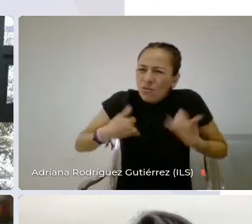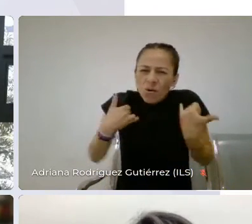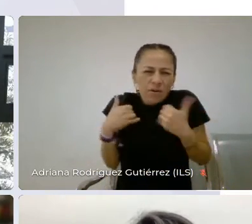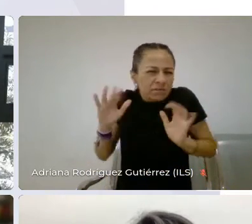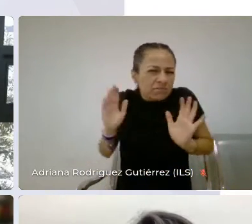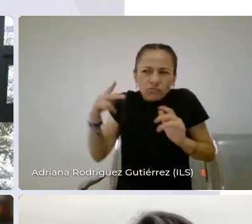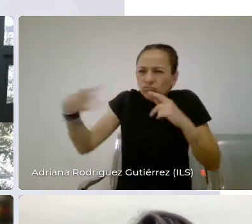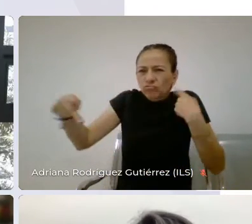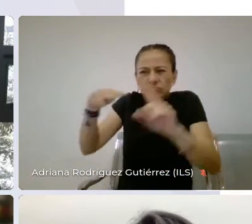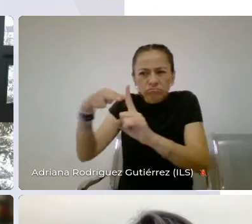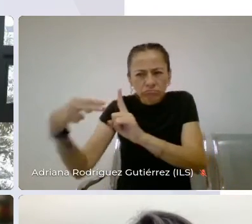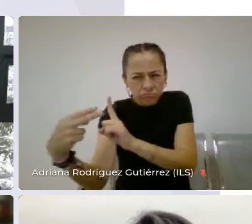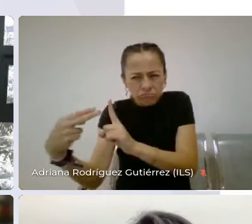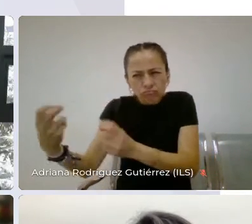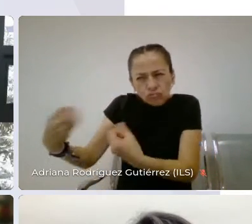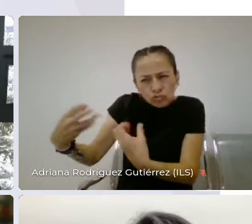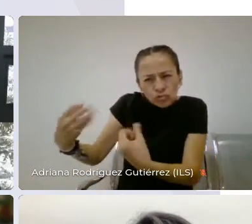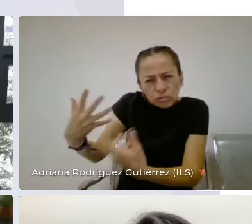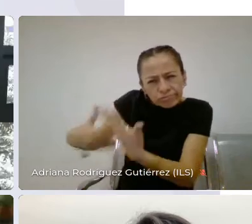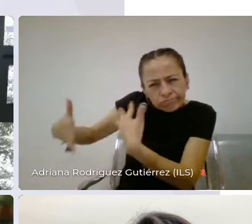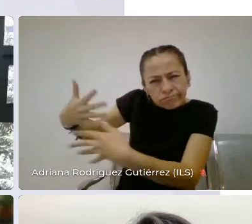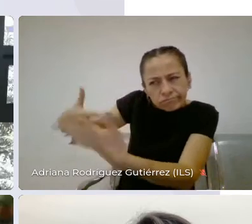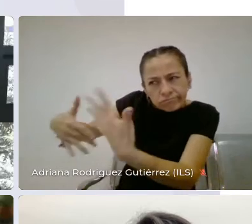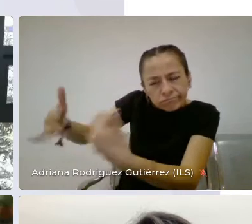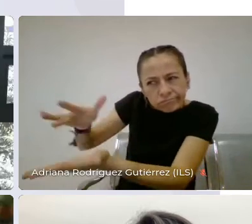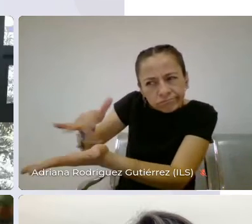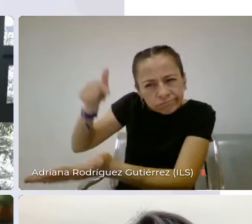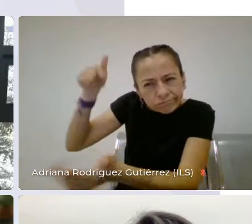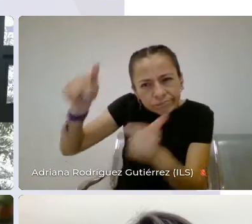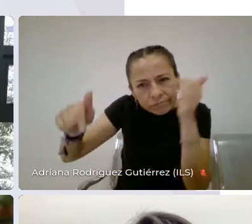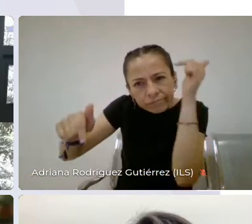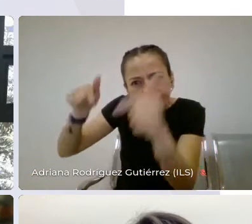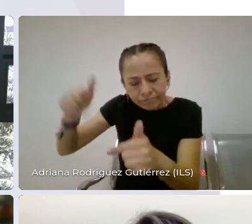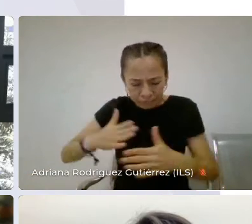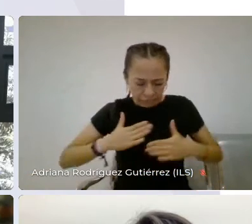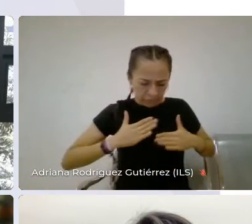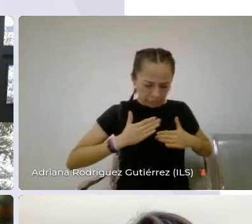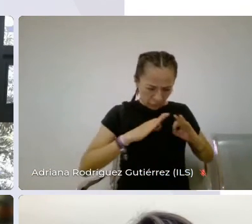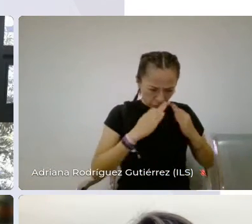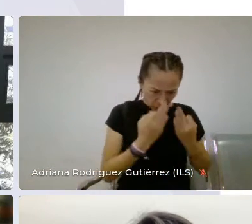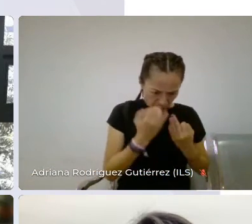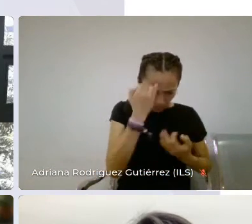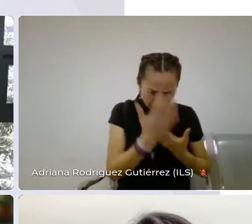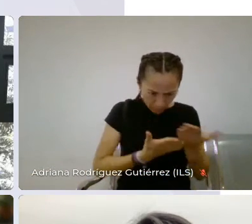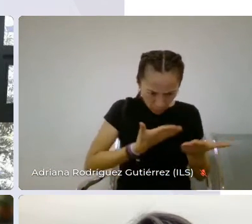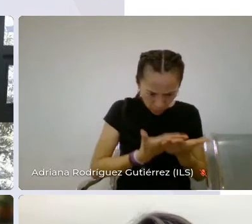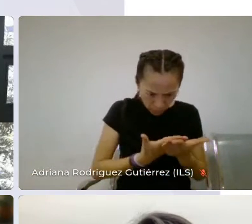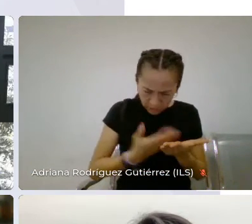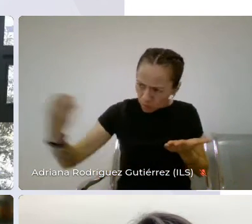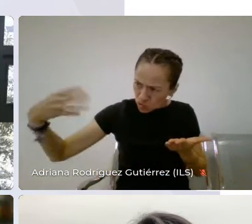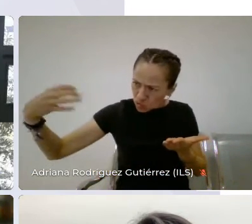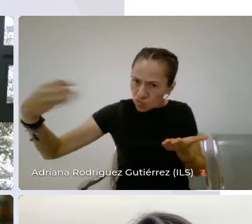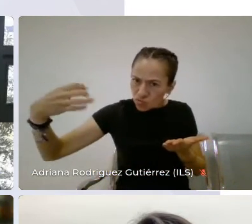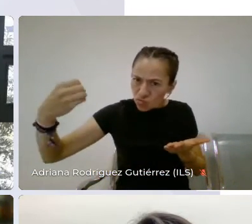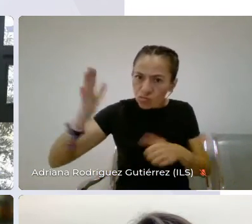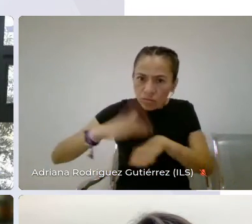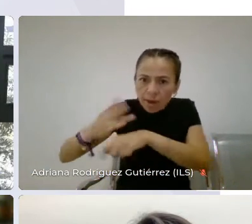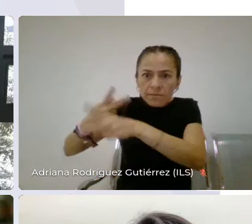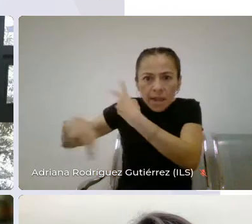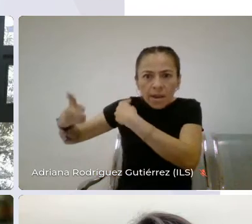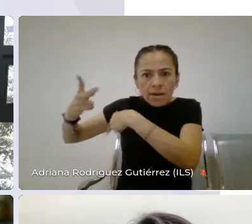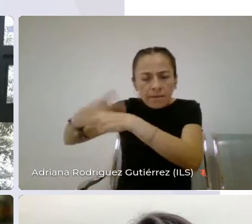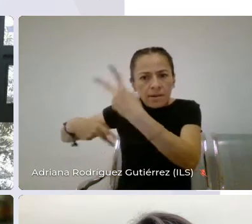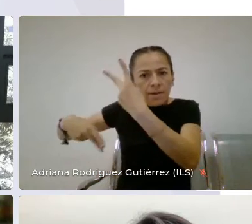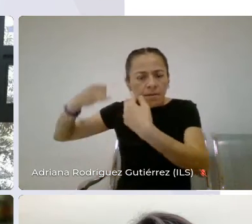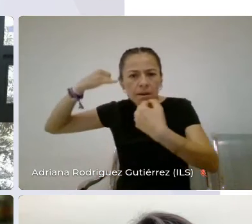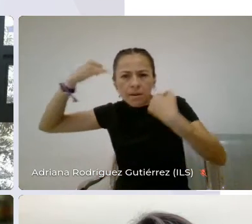y te permite empezar a identificar otras muchas más posibilidades, y no solamente trabajar, digamos, desde el privilegio en donde